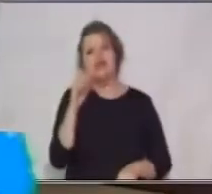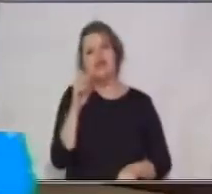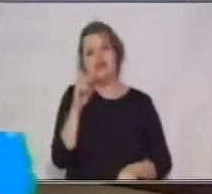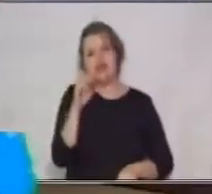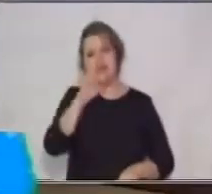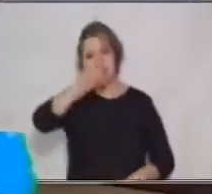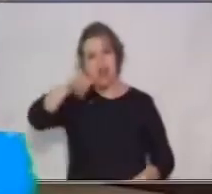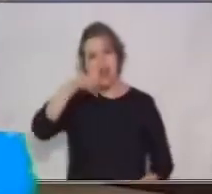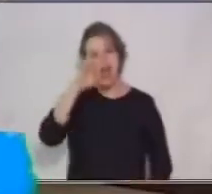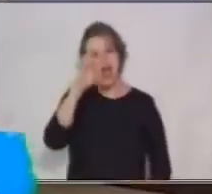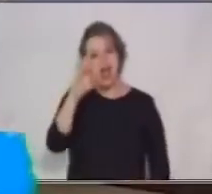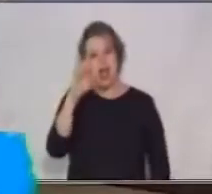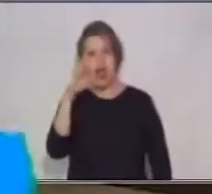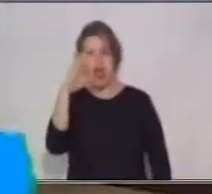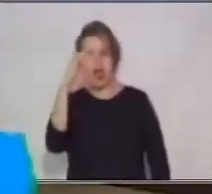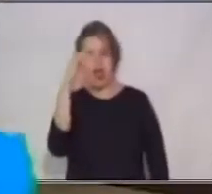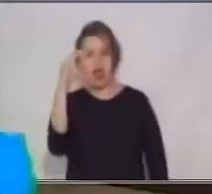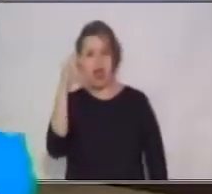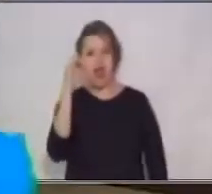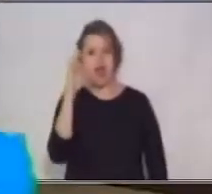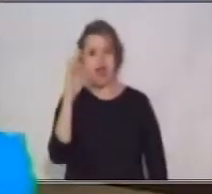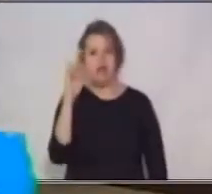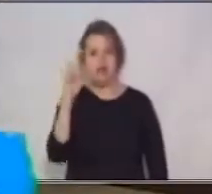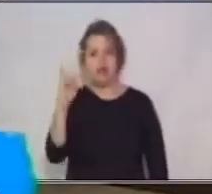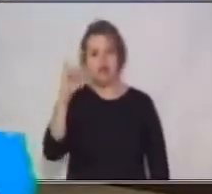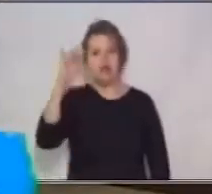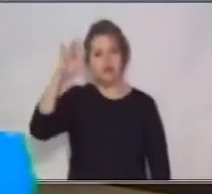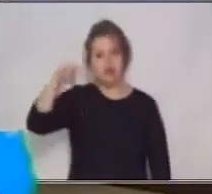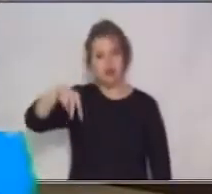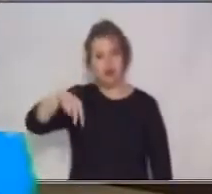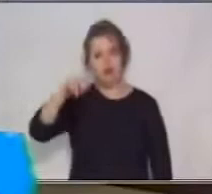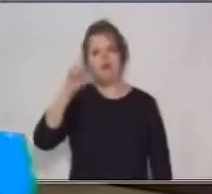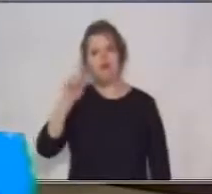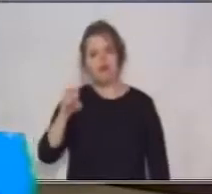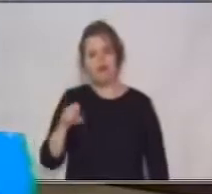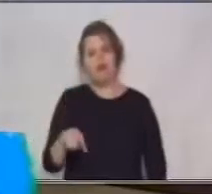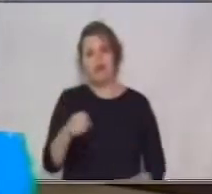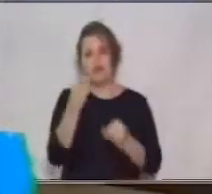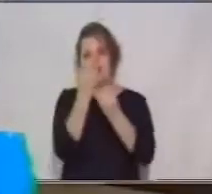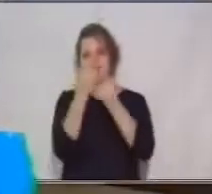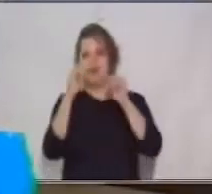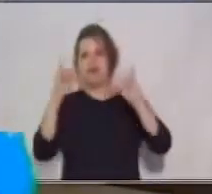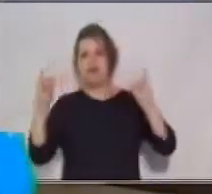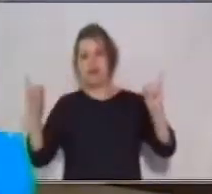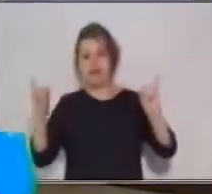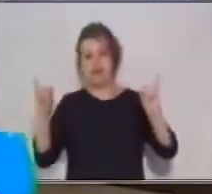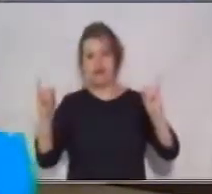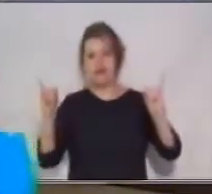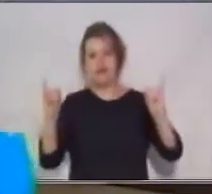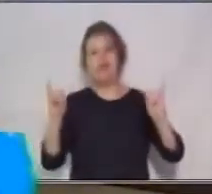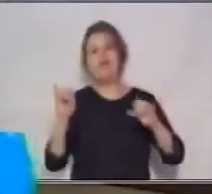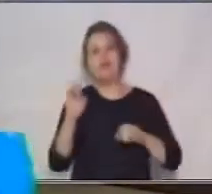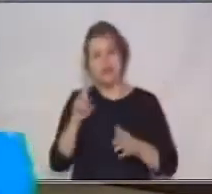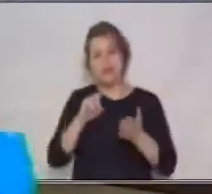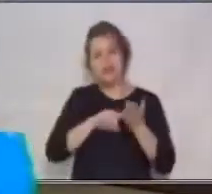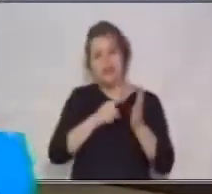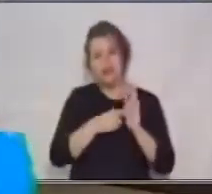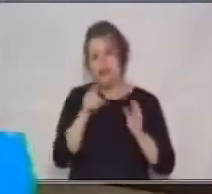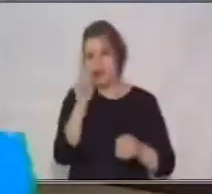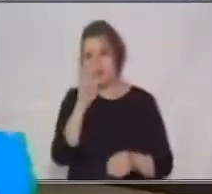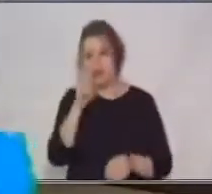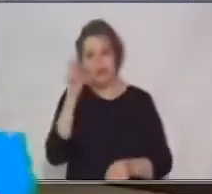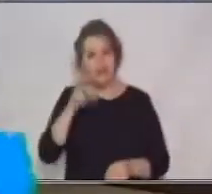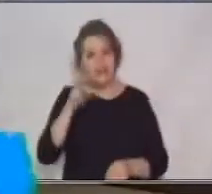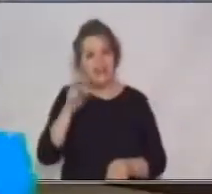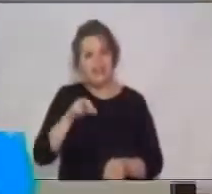pero sí se le clasifica como una oración unimembre independiente. Esto quiere decir de que va a ser independiente y no va a necesitar